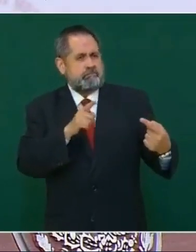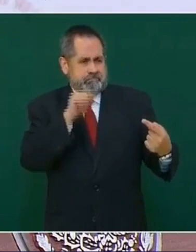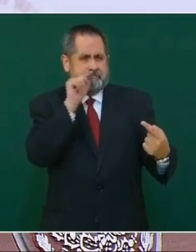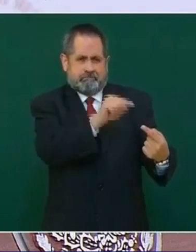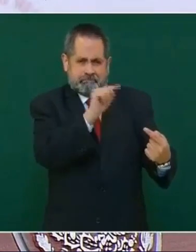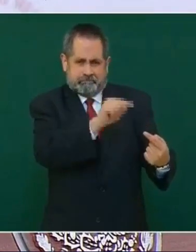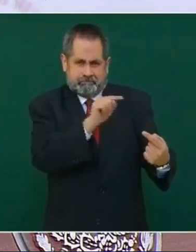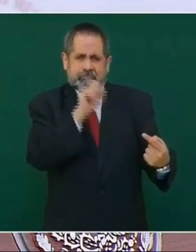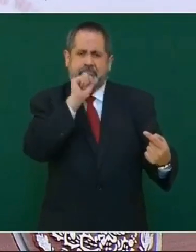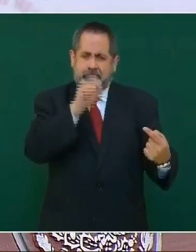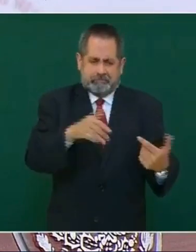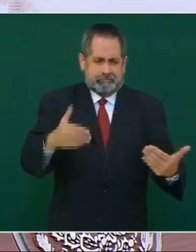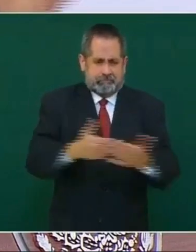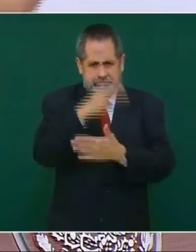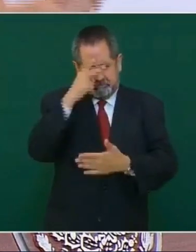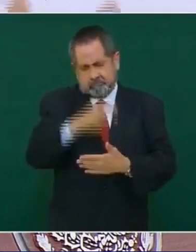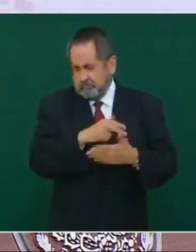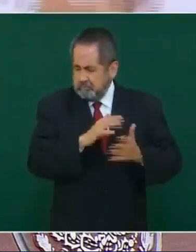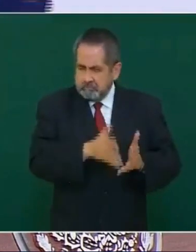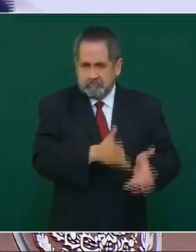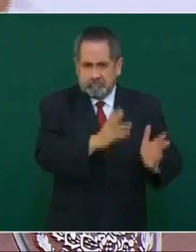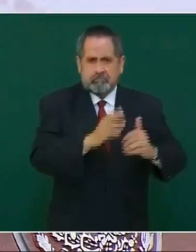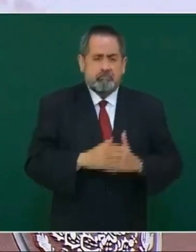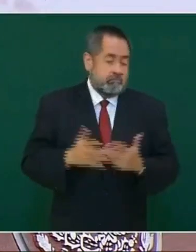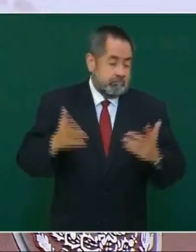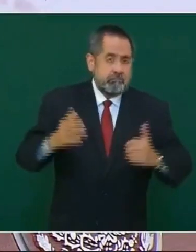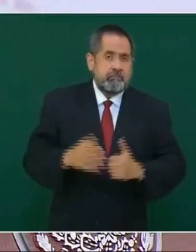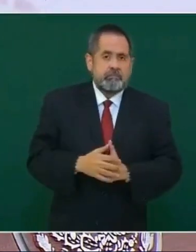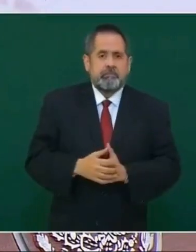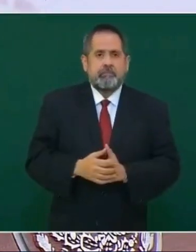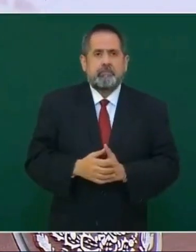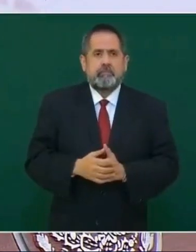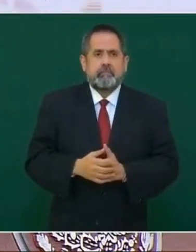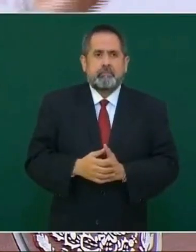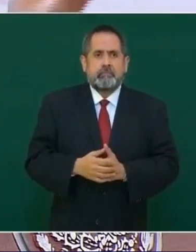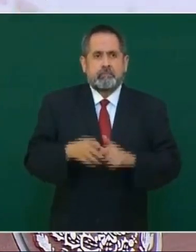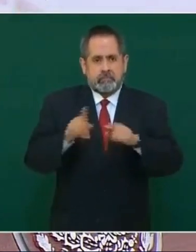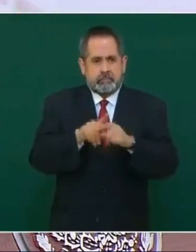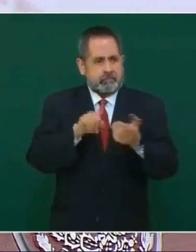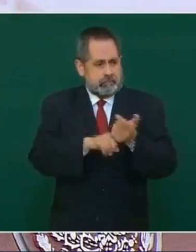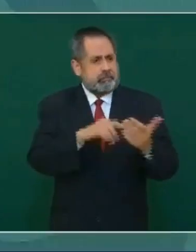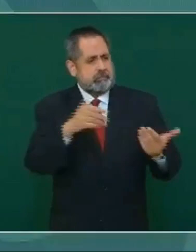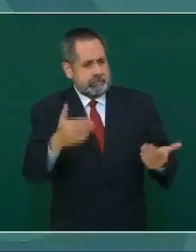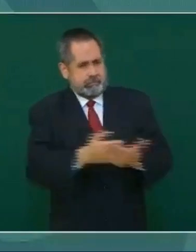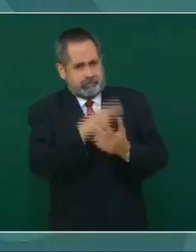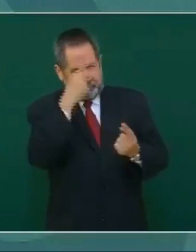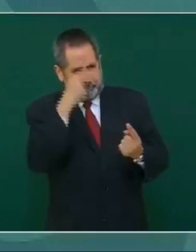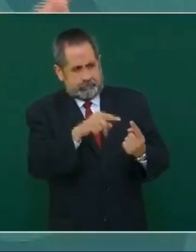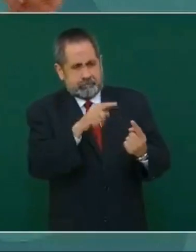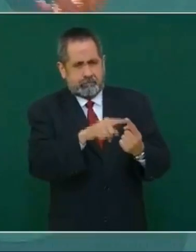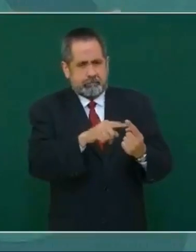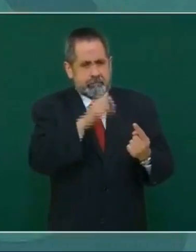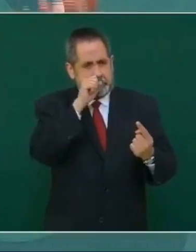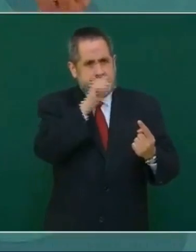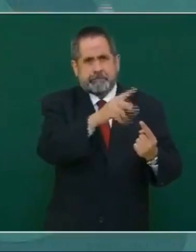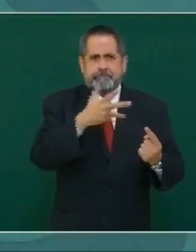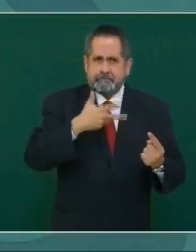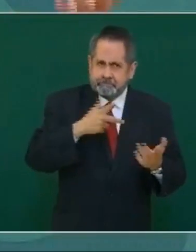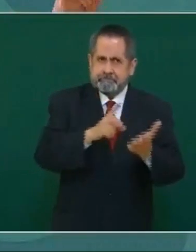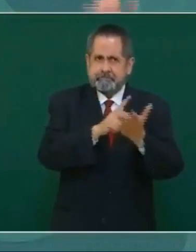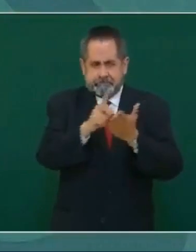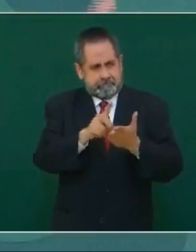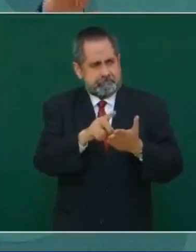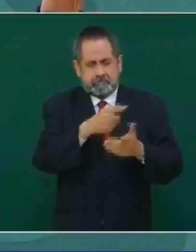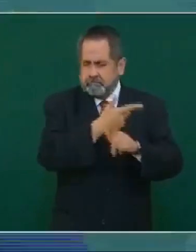mexicanos. Yo diría que son mexicanos y que además tienen todo su